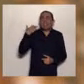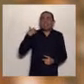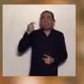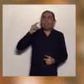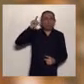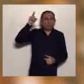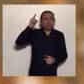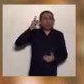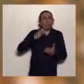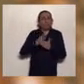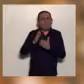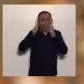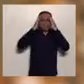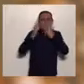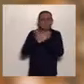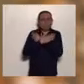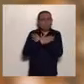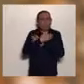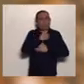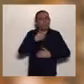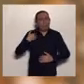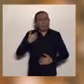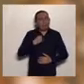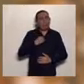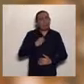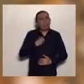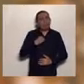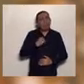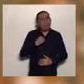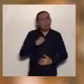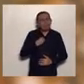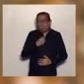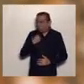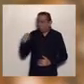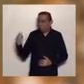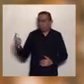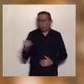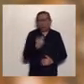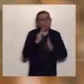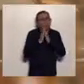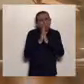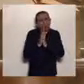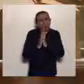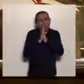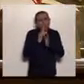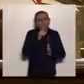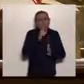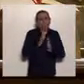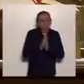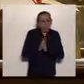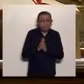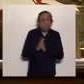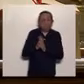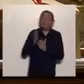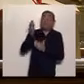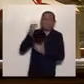llamado. María, Madre de las vocaciones, ruega por nosotros. Amén. Le pedimos